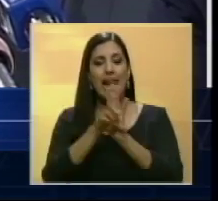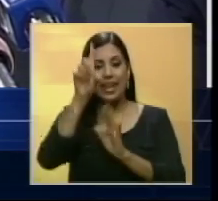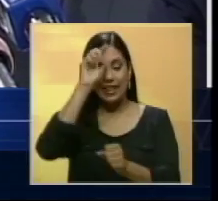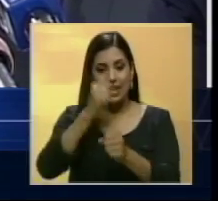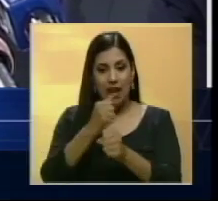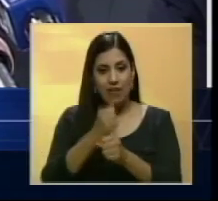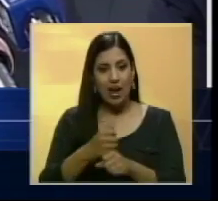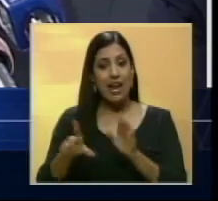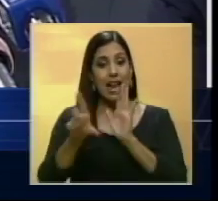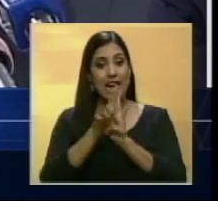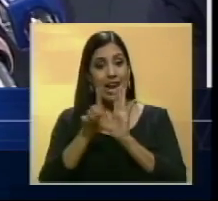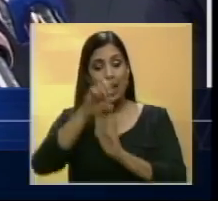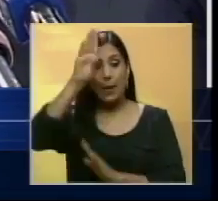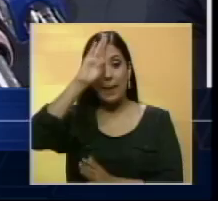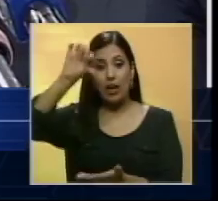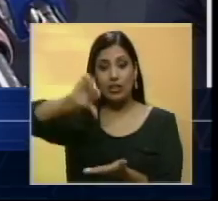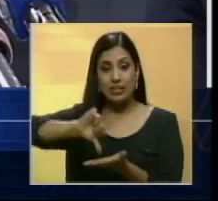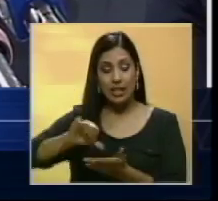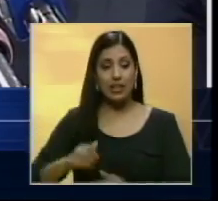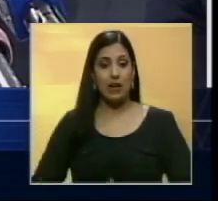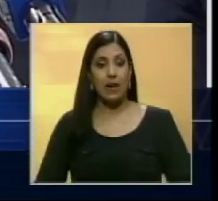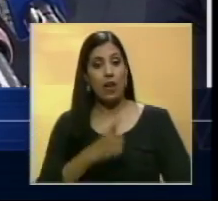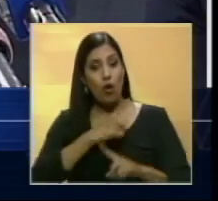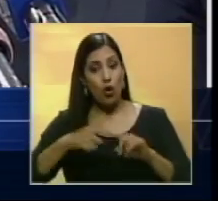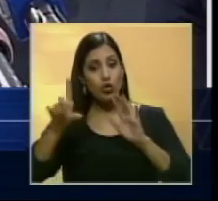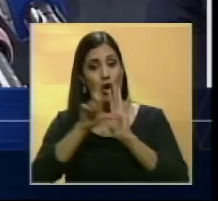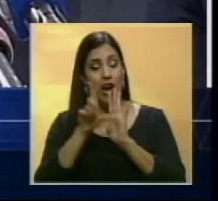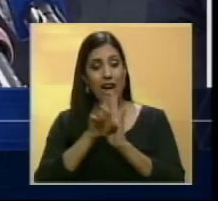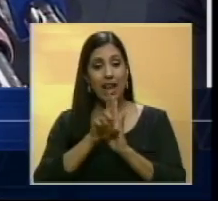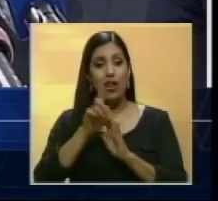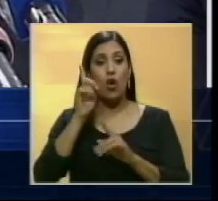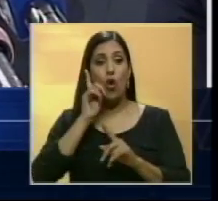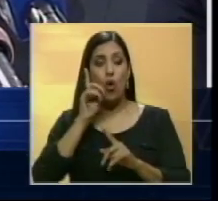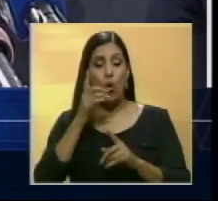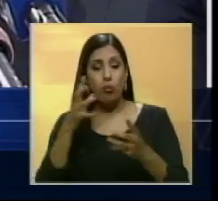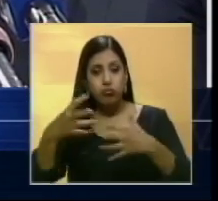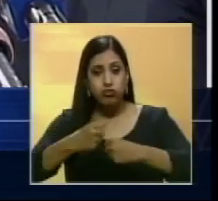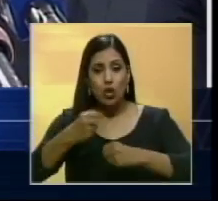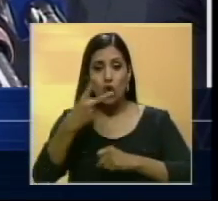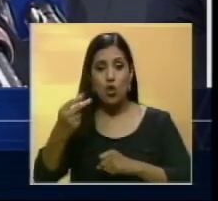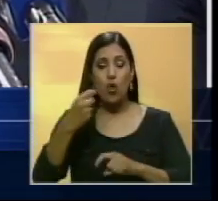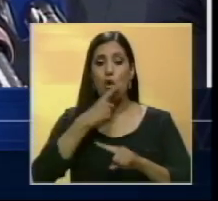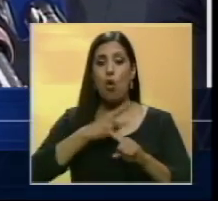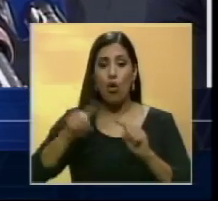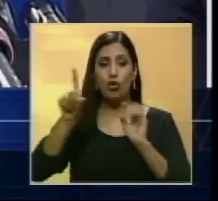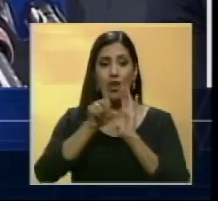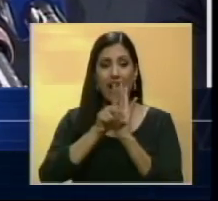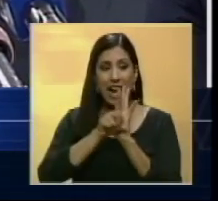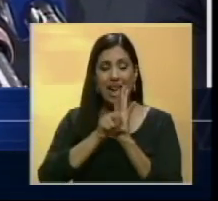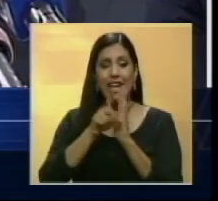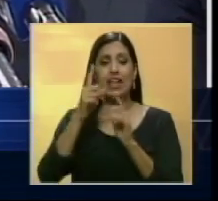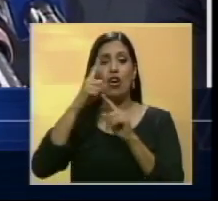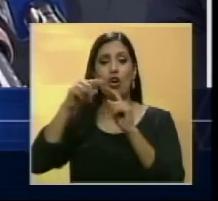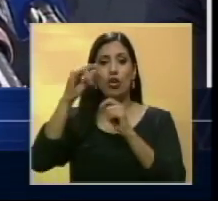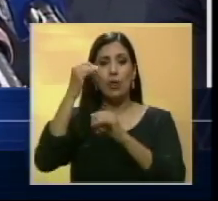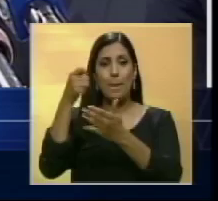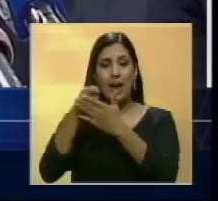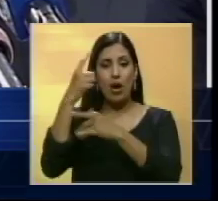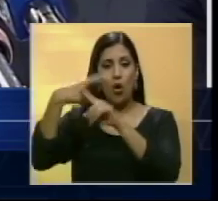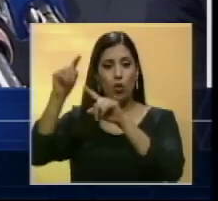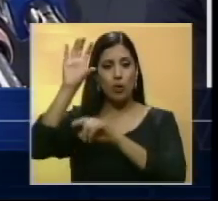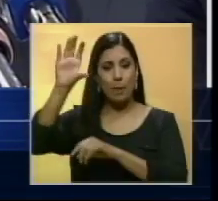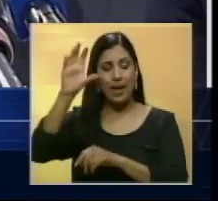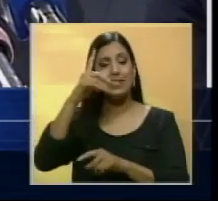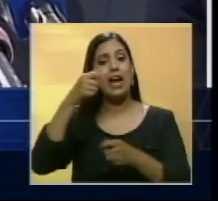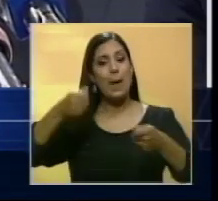trabajo, la ley del Banco Central, la ley antimonopolio, el régimen de inversiones extranjeras, la regulación